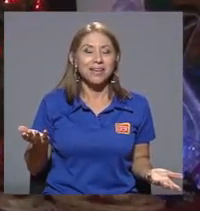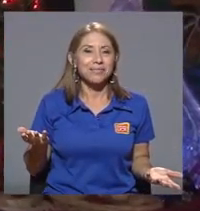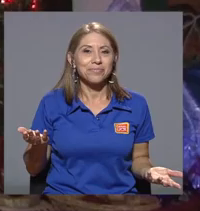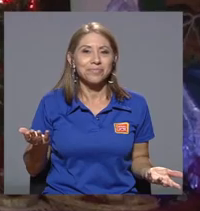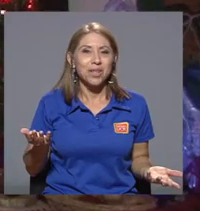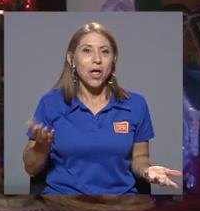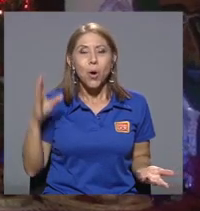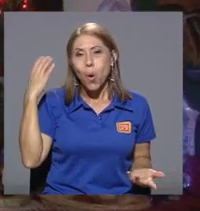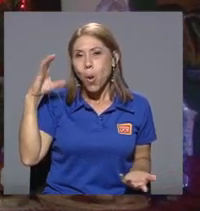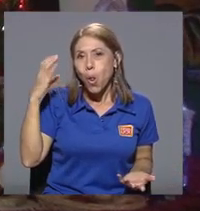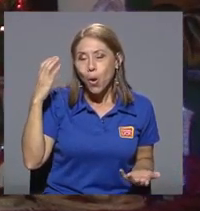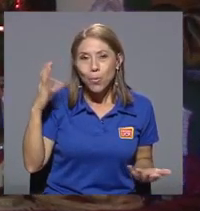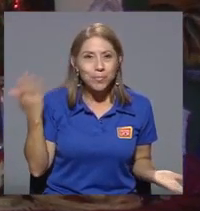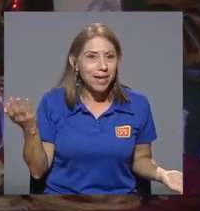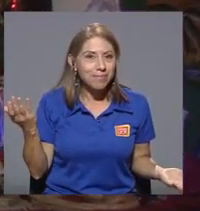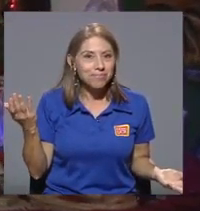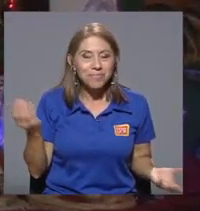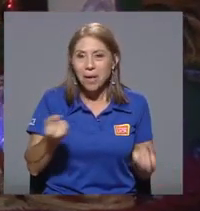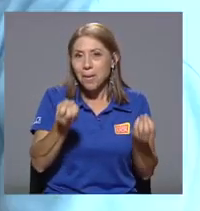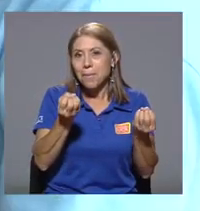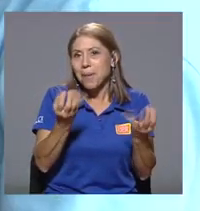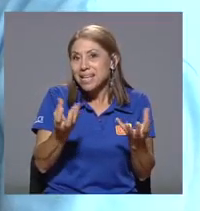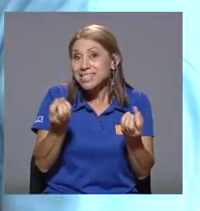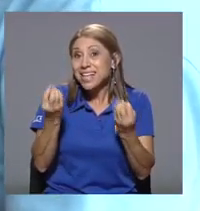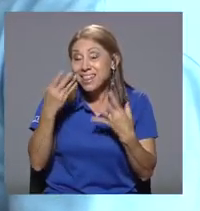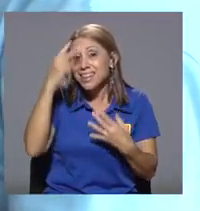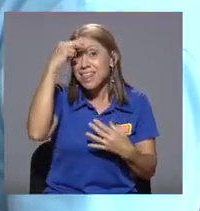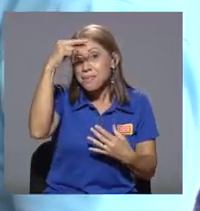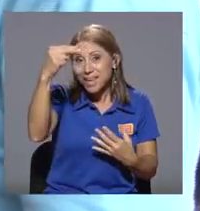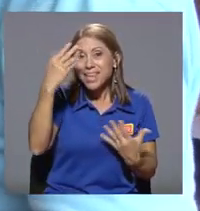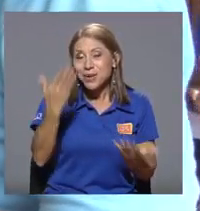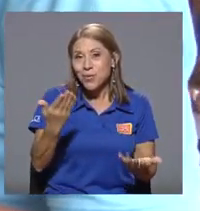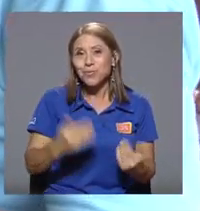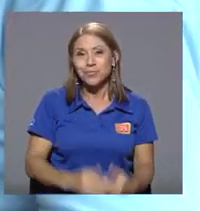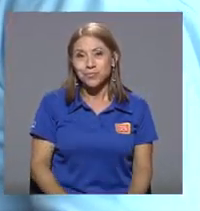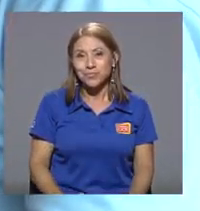Venezuela, de Colombia, bastante de México.